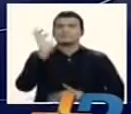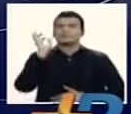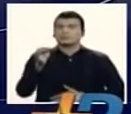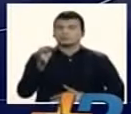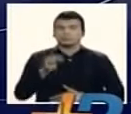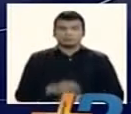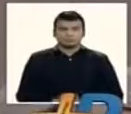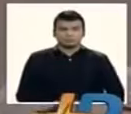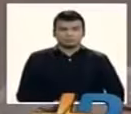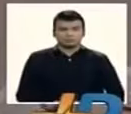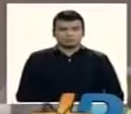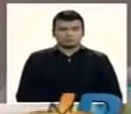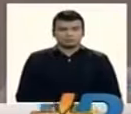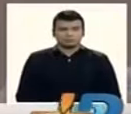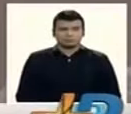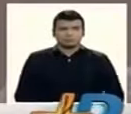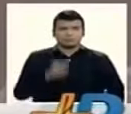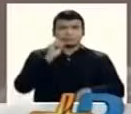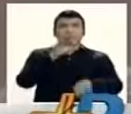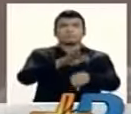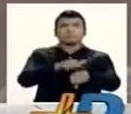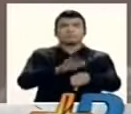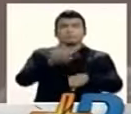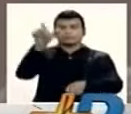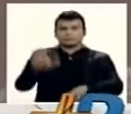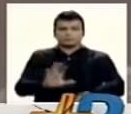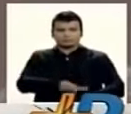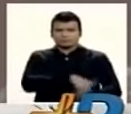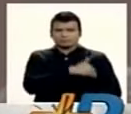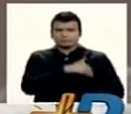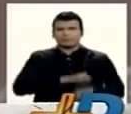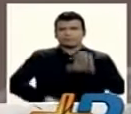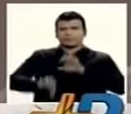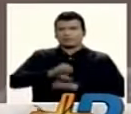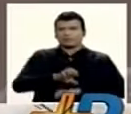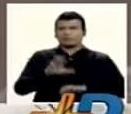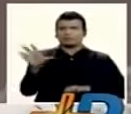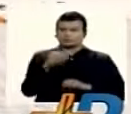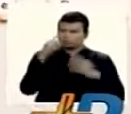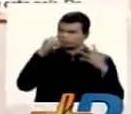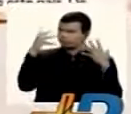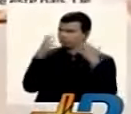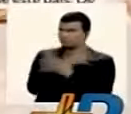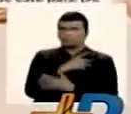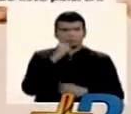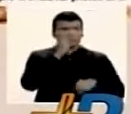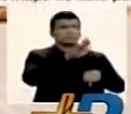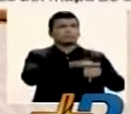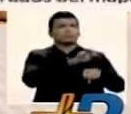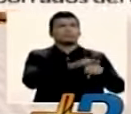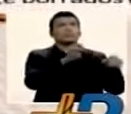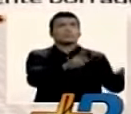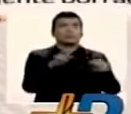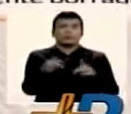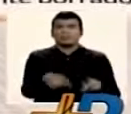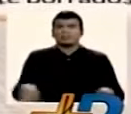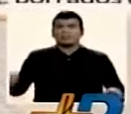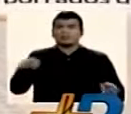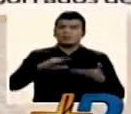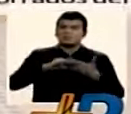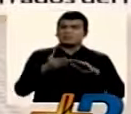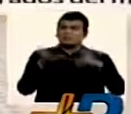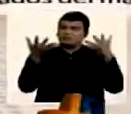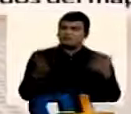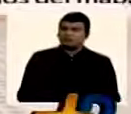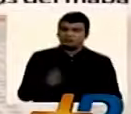mapa. Esta advertencia del ministro de Defensa, Luis Carlos Villegas, a las FARC sorprendió al país. Les notifico a quienes no quieran aceptar la paz